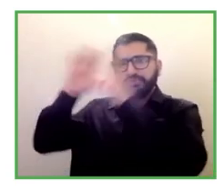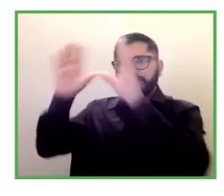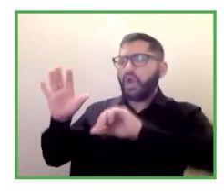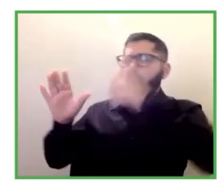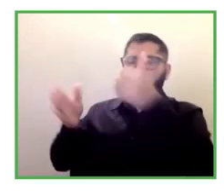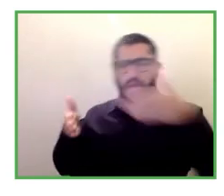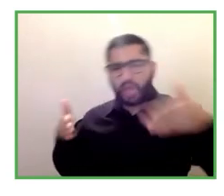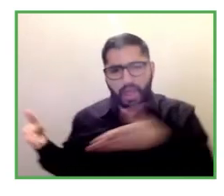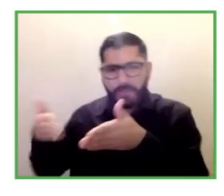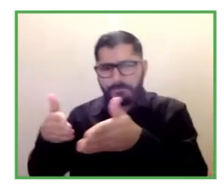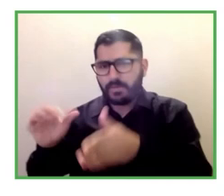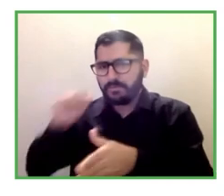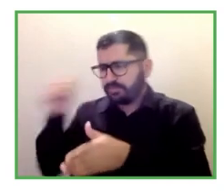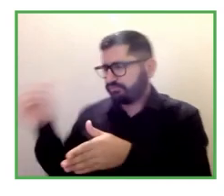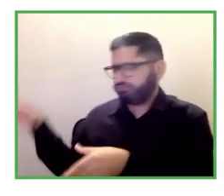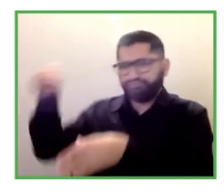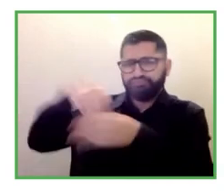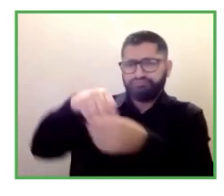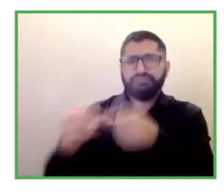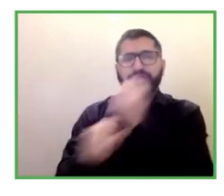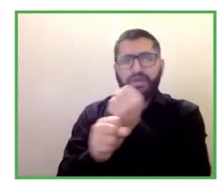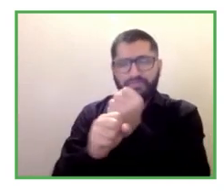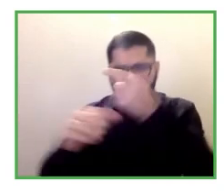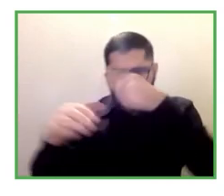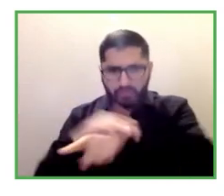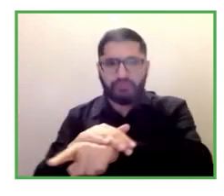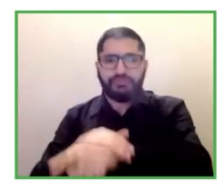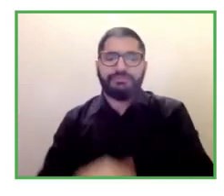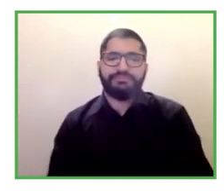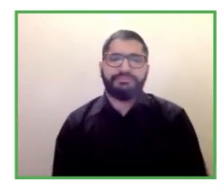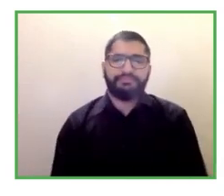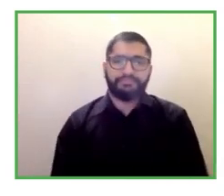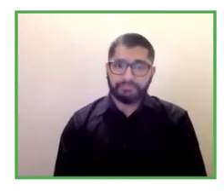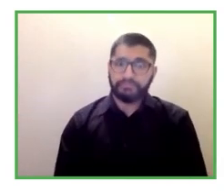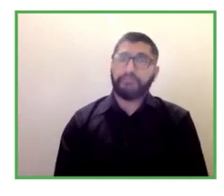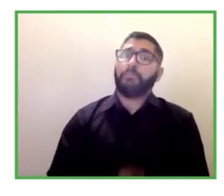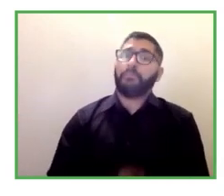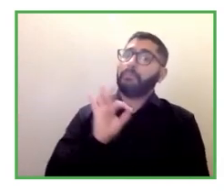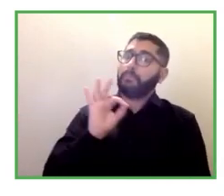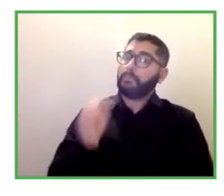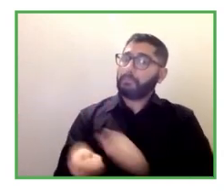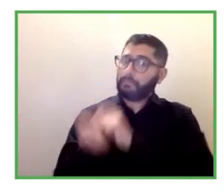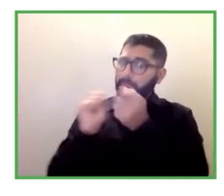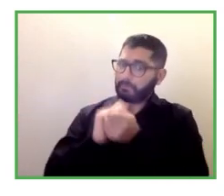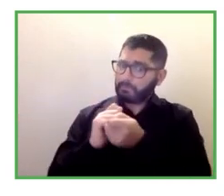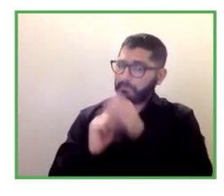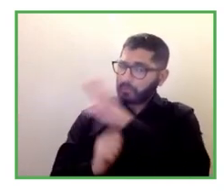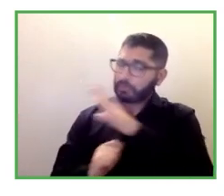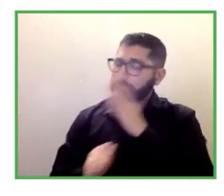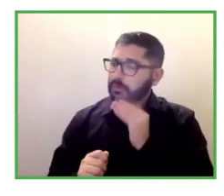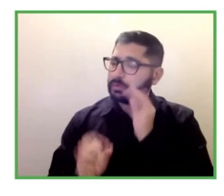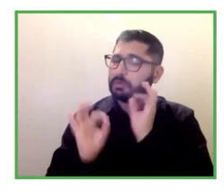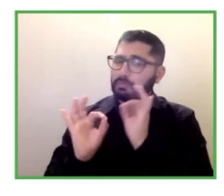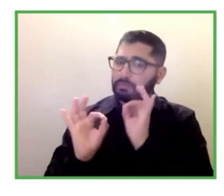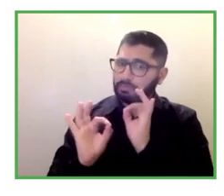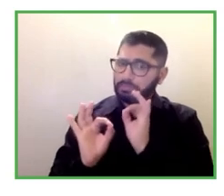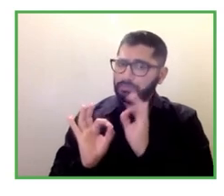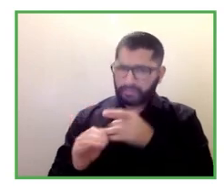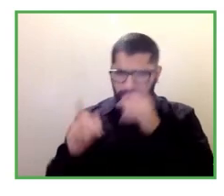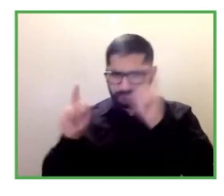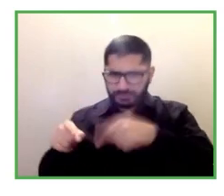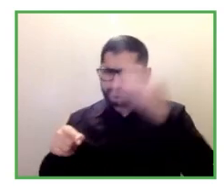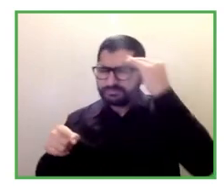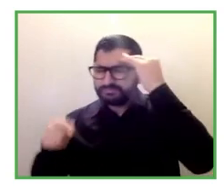Muy bien, entonces básicamente estás diciendo que hay que tener la mente abierta, hay que tener un equipo que nos pueda apoyar